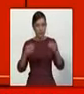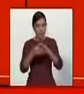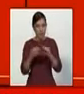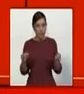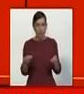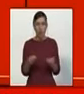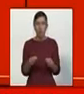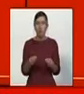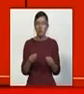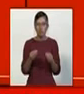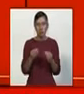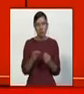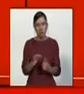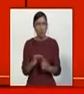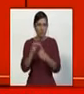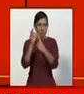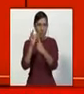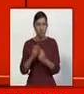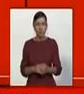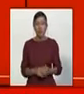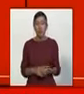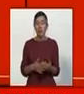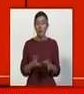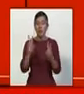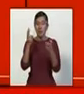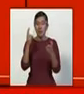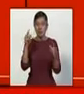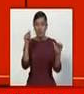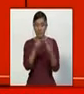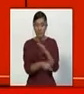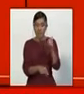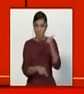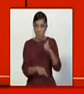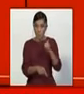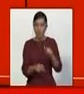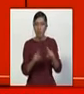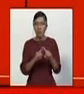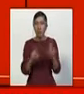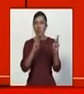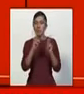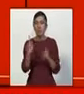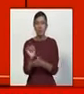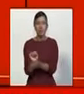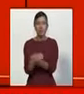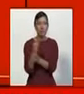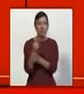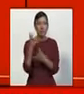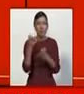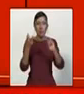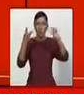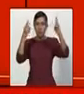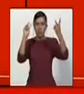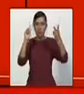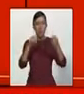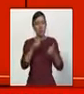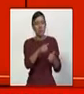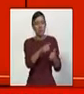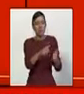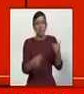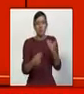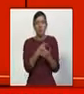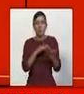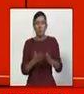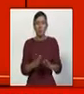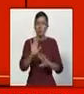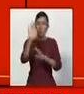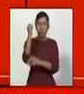muy particular. Un feminicidio que quiso ser encubierto como un suicidio. Este hecho sucedió en Sucre. Aquí la